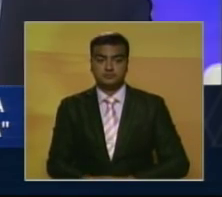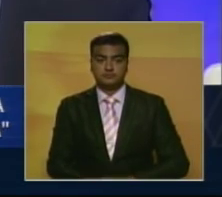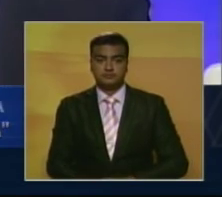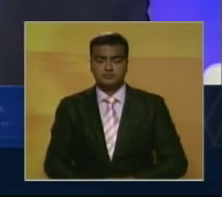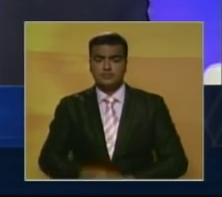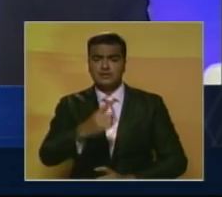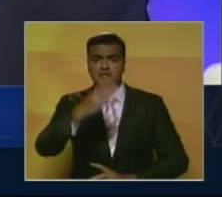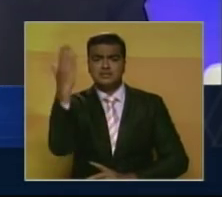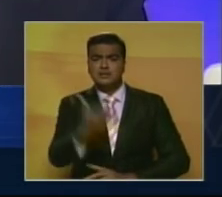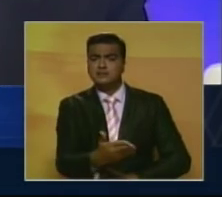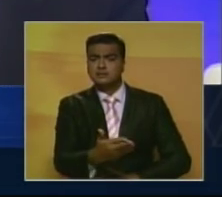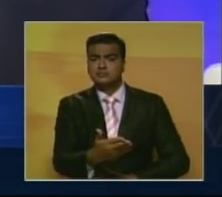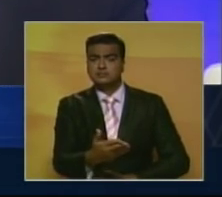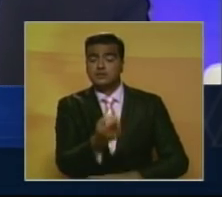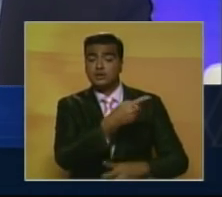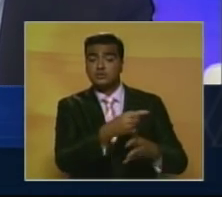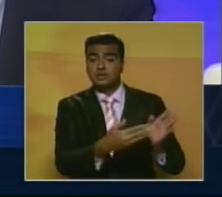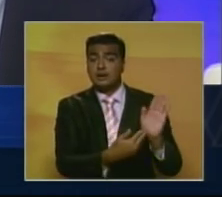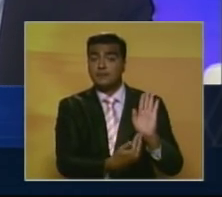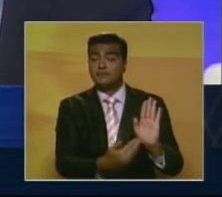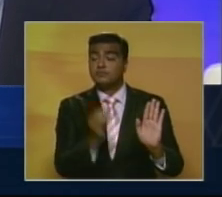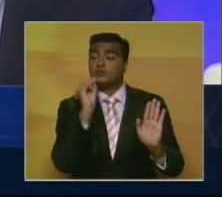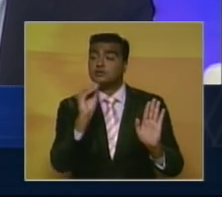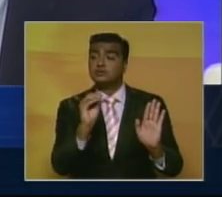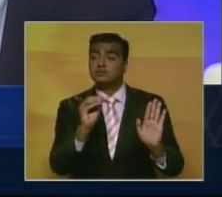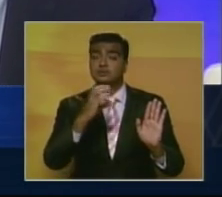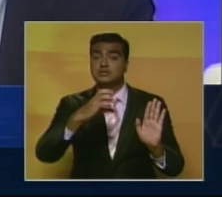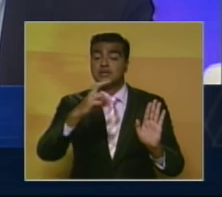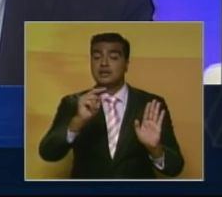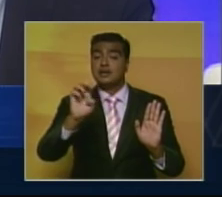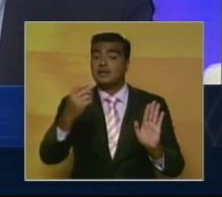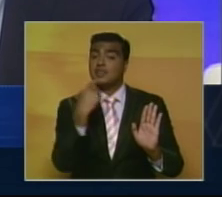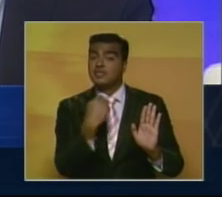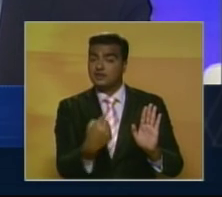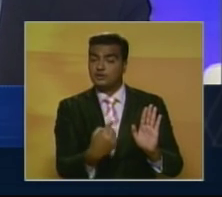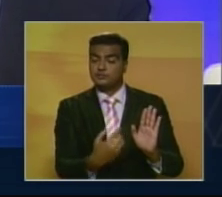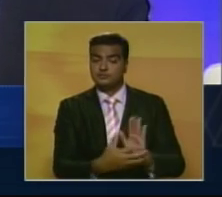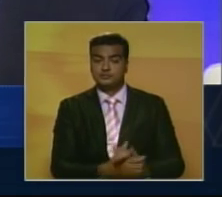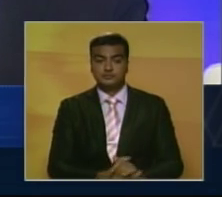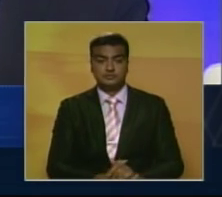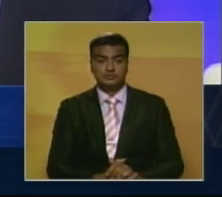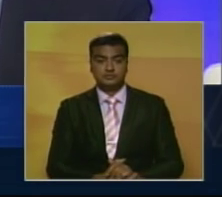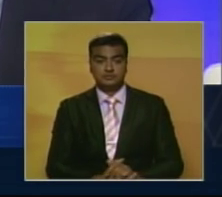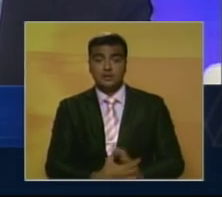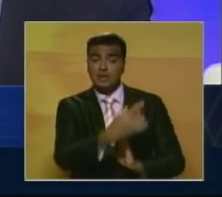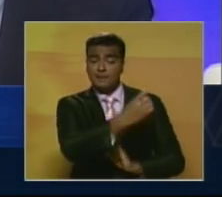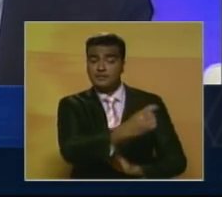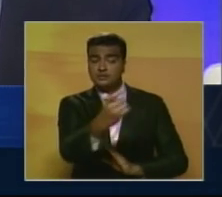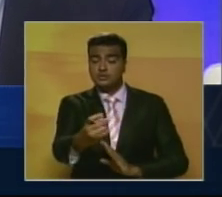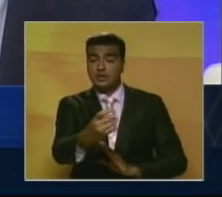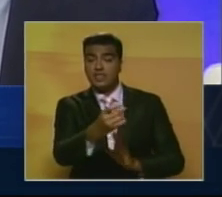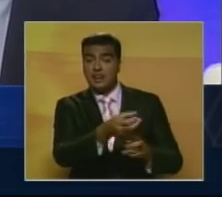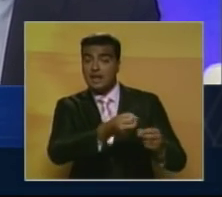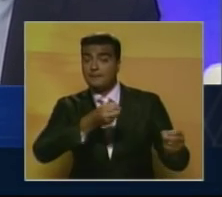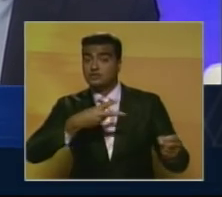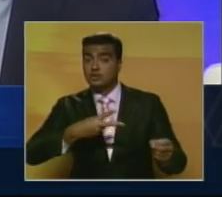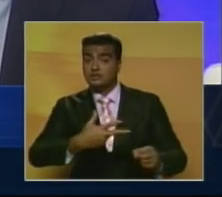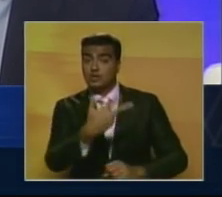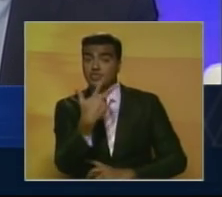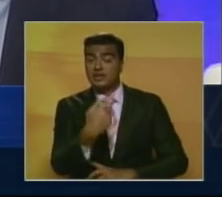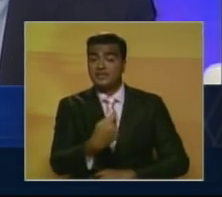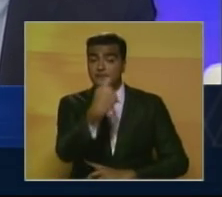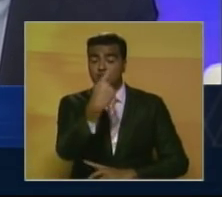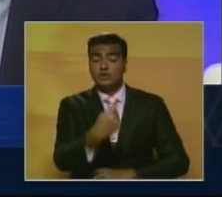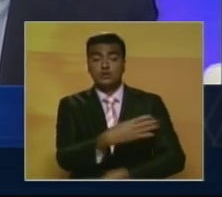sentencia suspendía los efectos de la proclamación que hizo el CNE de esos candidatos del Estado Amazonas, que son 3